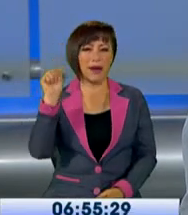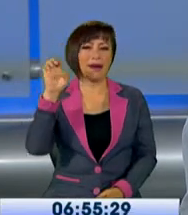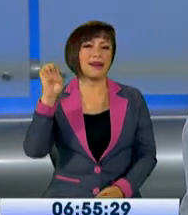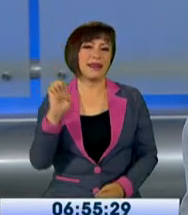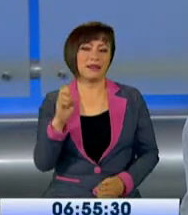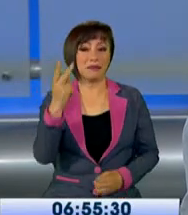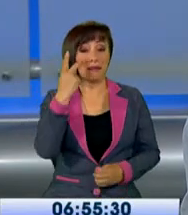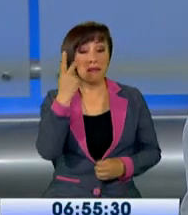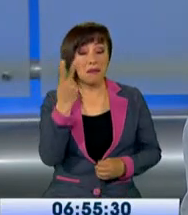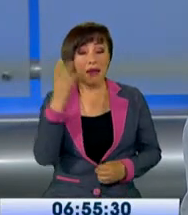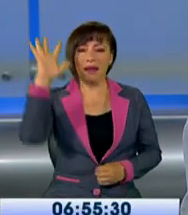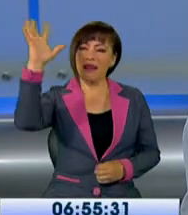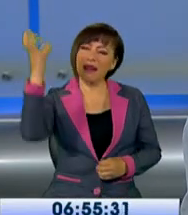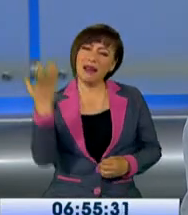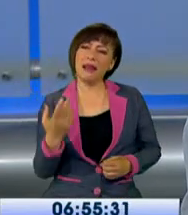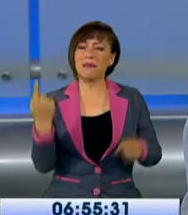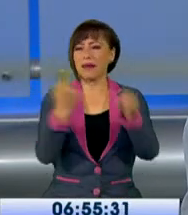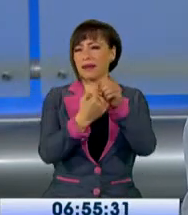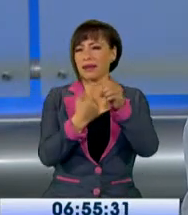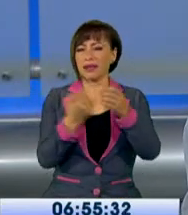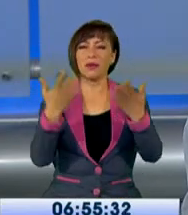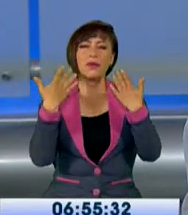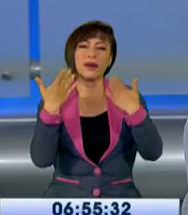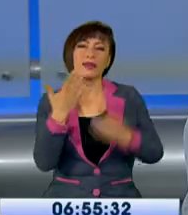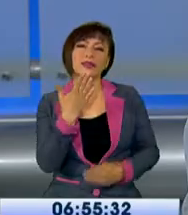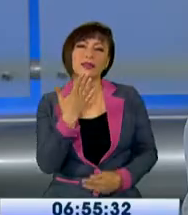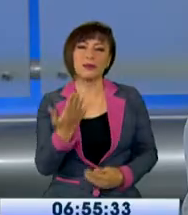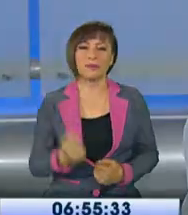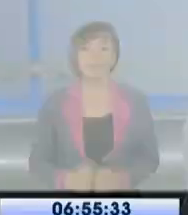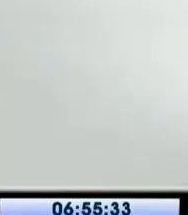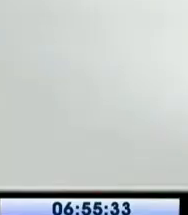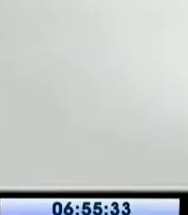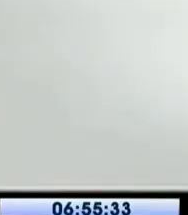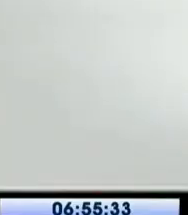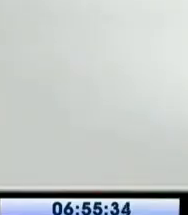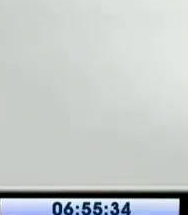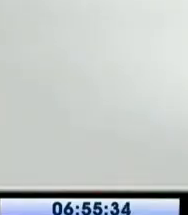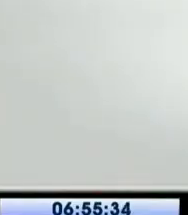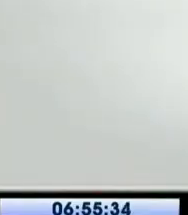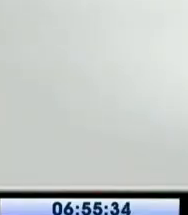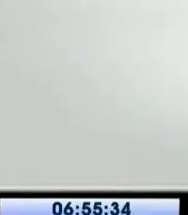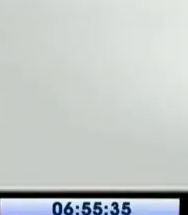Presta atención a la situación climática en las ciudades de Quito y en Guayaquil.